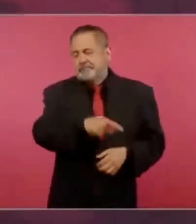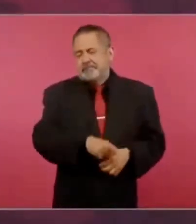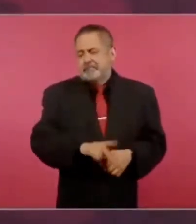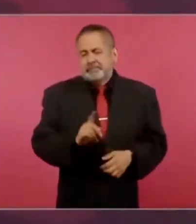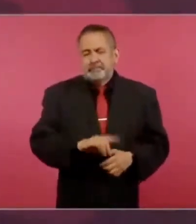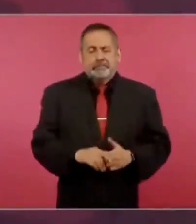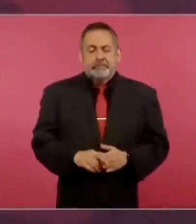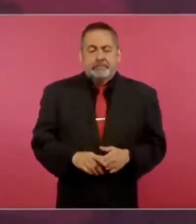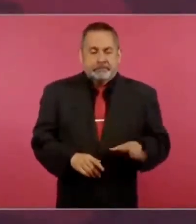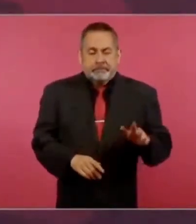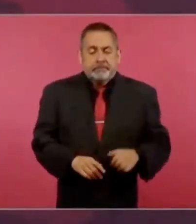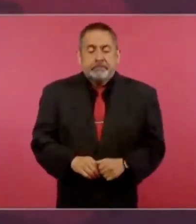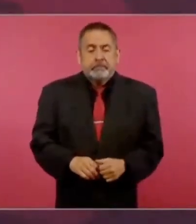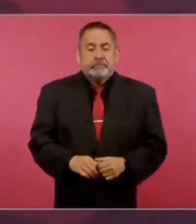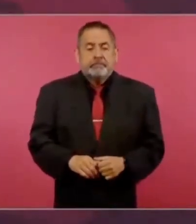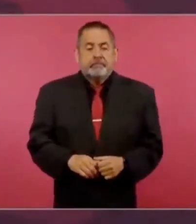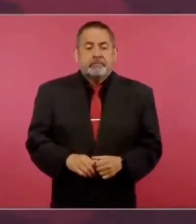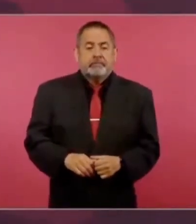Además,